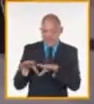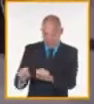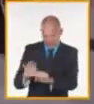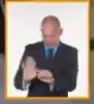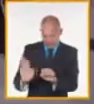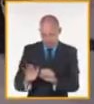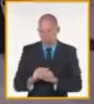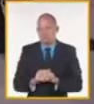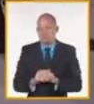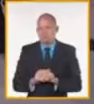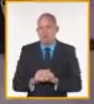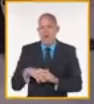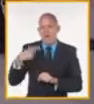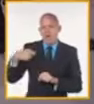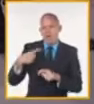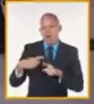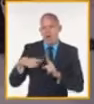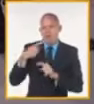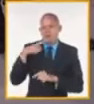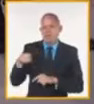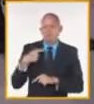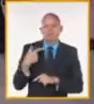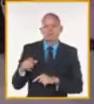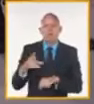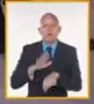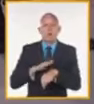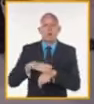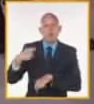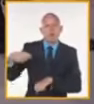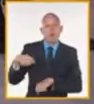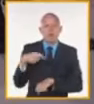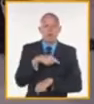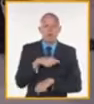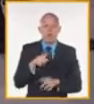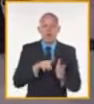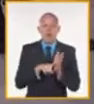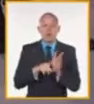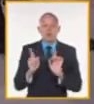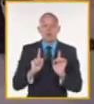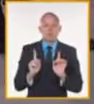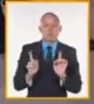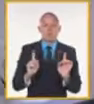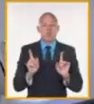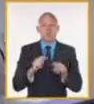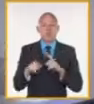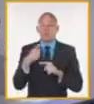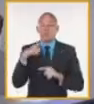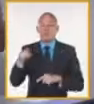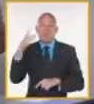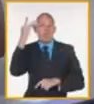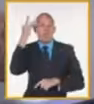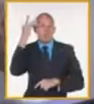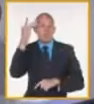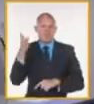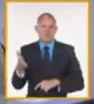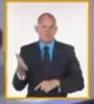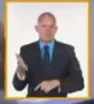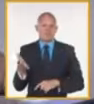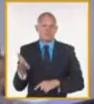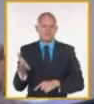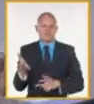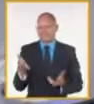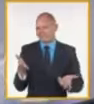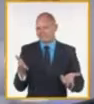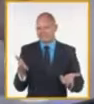de probar ningún abogado en Estados Unidos quiere asumir e una defensa alegando demencia temporal porque hay una exigencia total y completa quiere decir que la